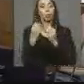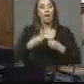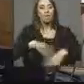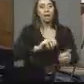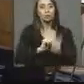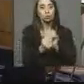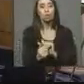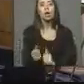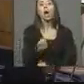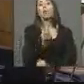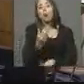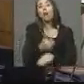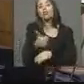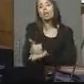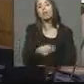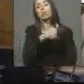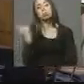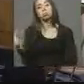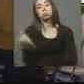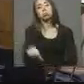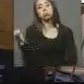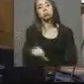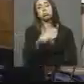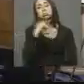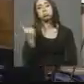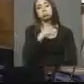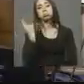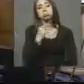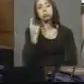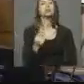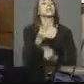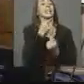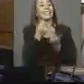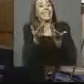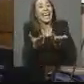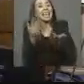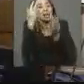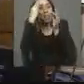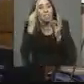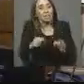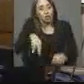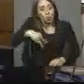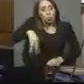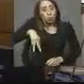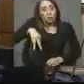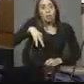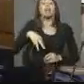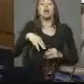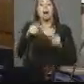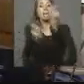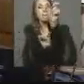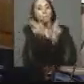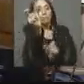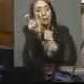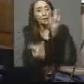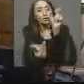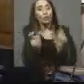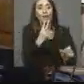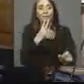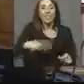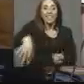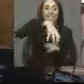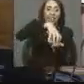cuántos alcaldes han fracasado en sus intentos de poder establecer medidas, ¿no es cierto?, que permitan que la gente sea capaz de